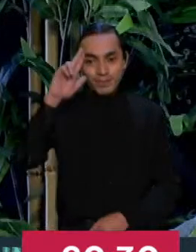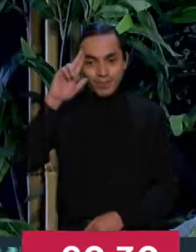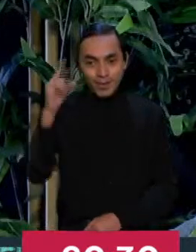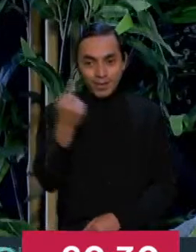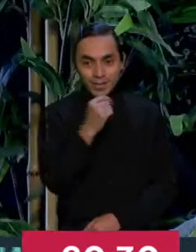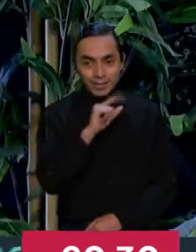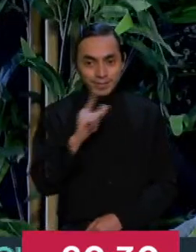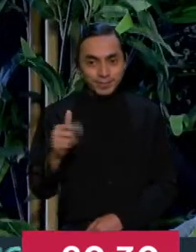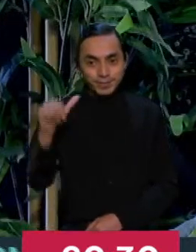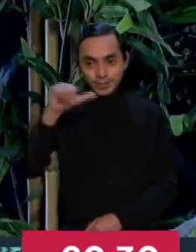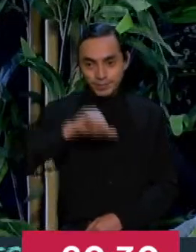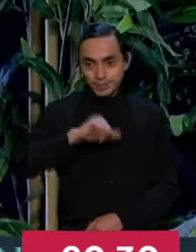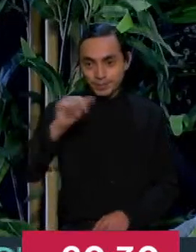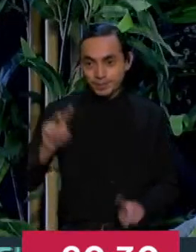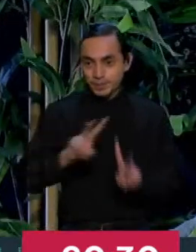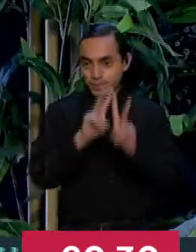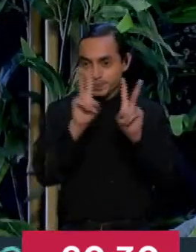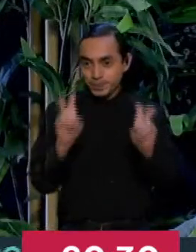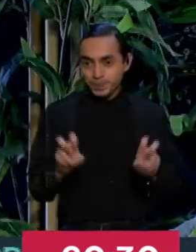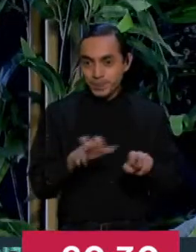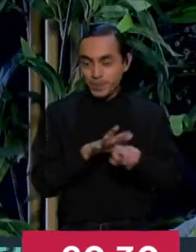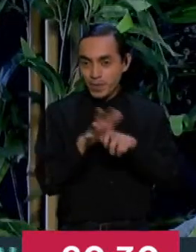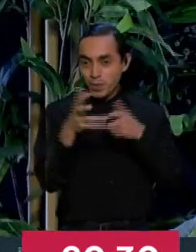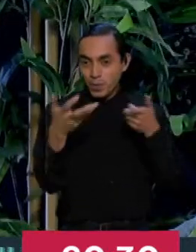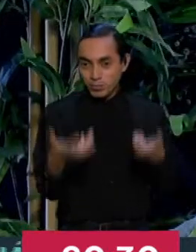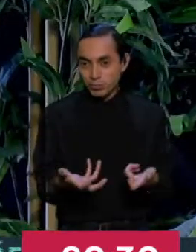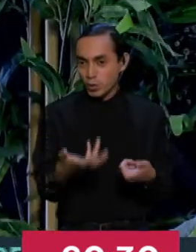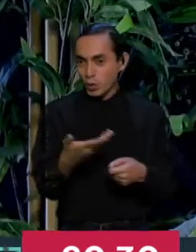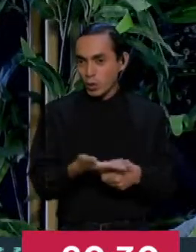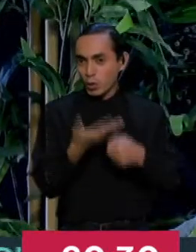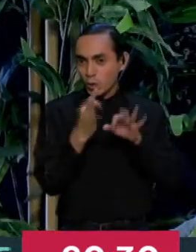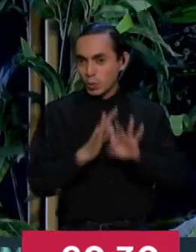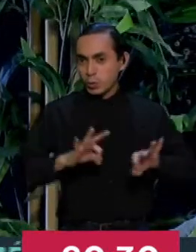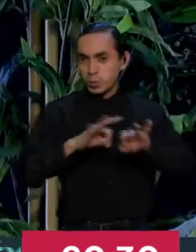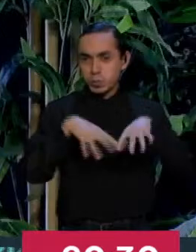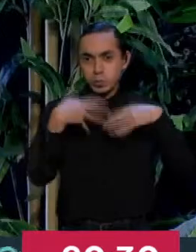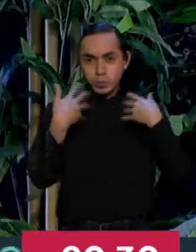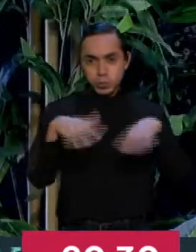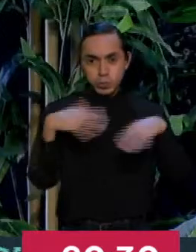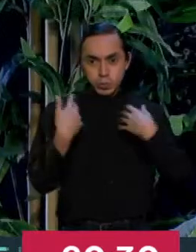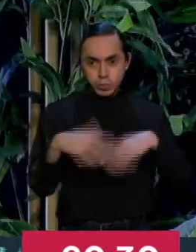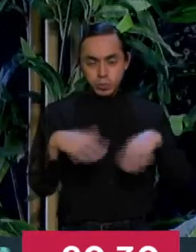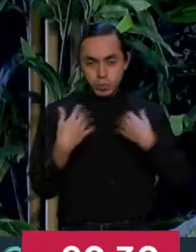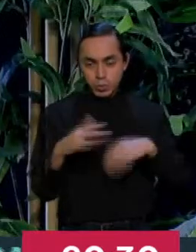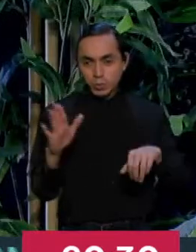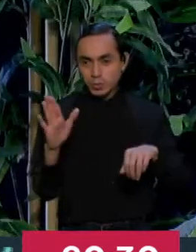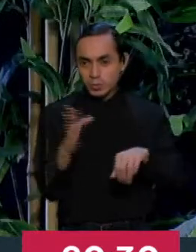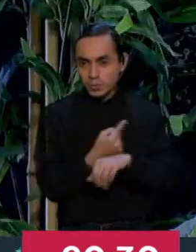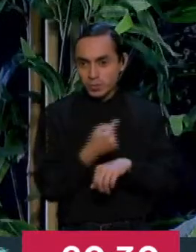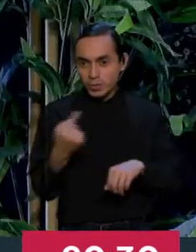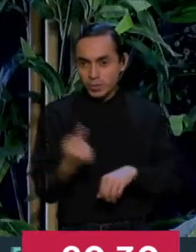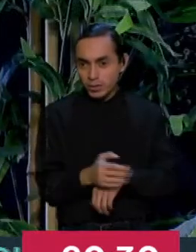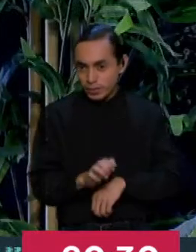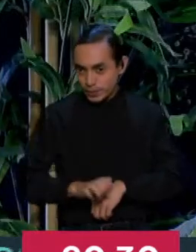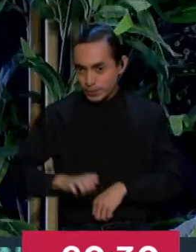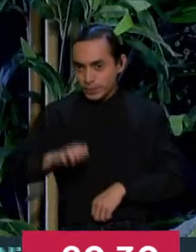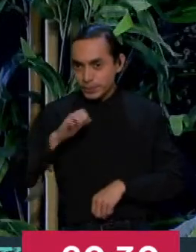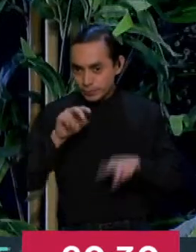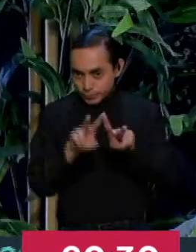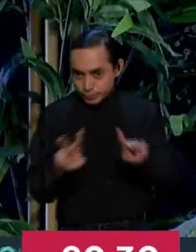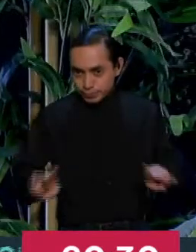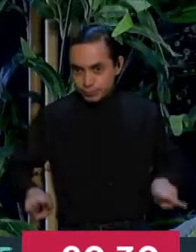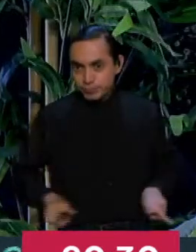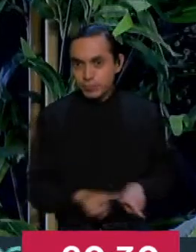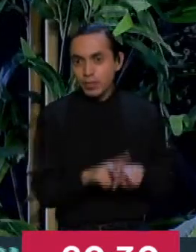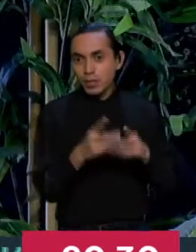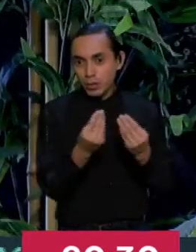El día de hoy vamos a hablar también sobre un tema que es muy importante, sobre todo porque aborda una de las poblaciones más vulnerables y que también son numerosas en